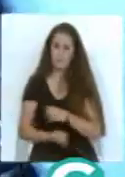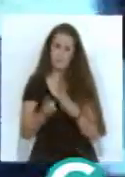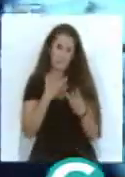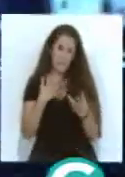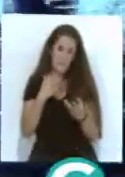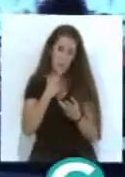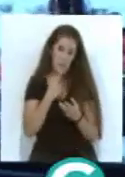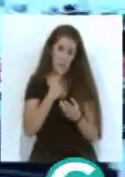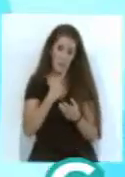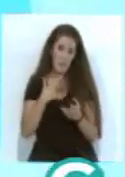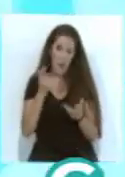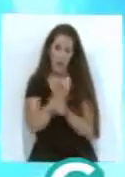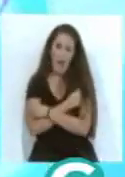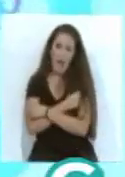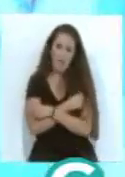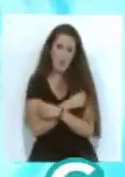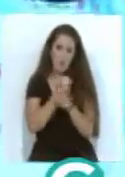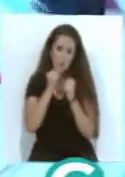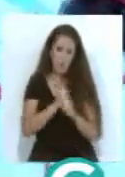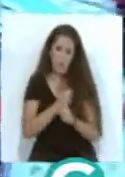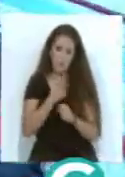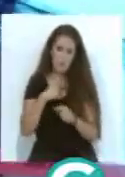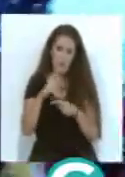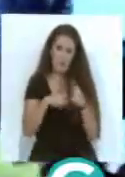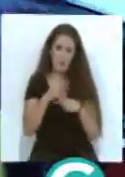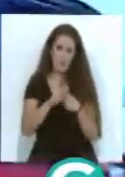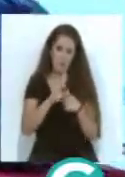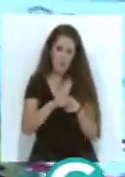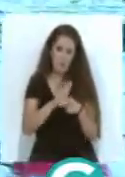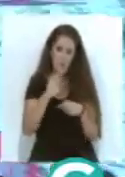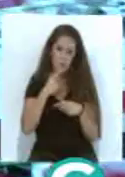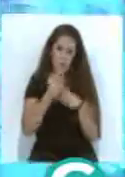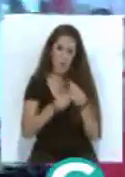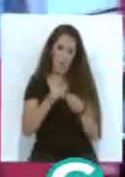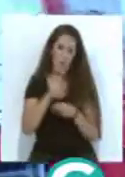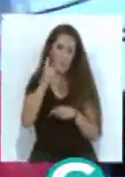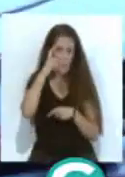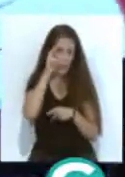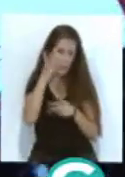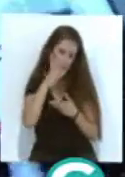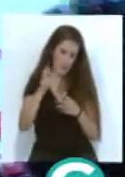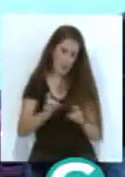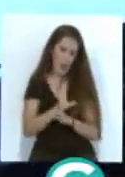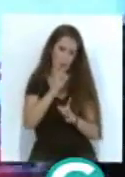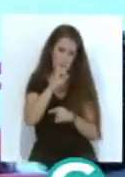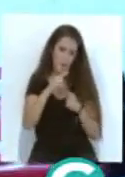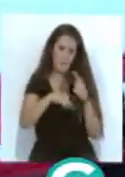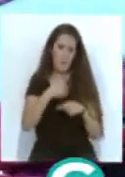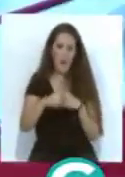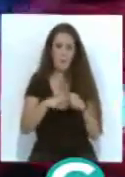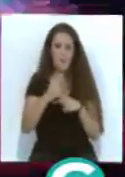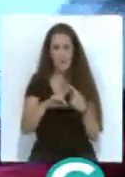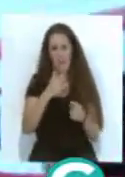Como decíamos, nuestro abrazo fuerte a la familia de los Majara y, por supuesto, a la familia